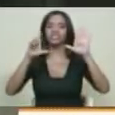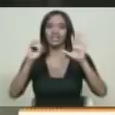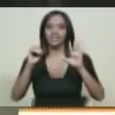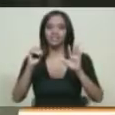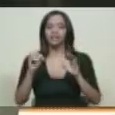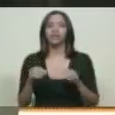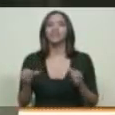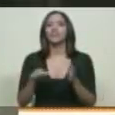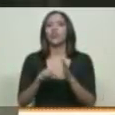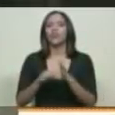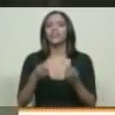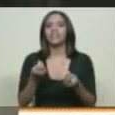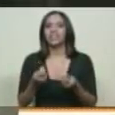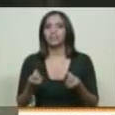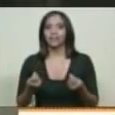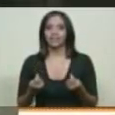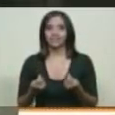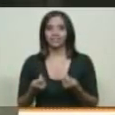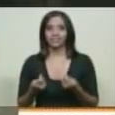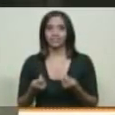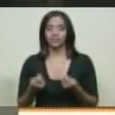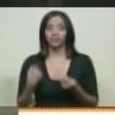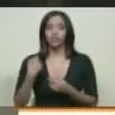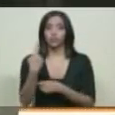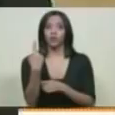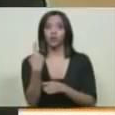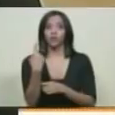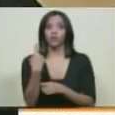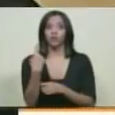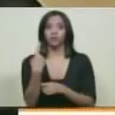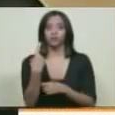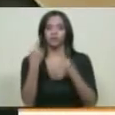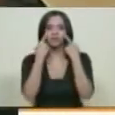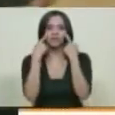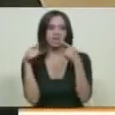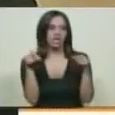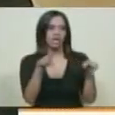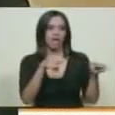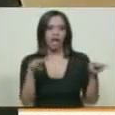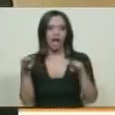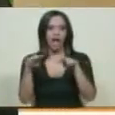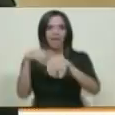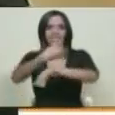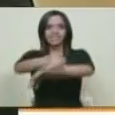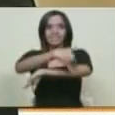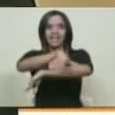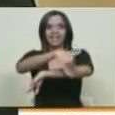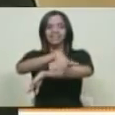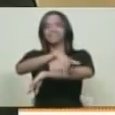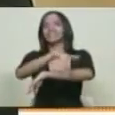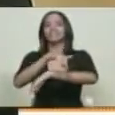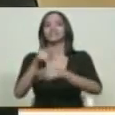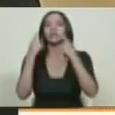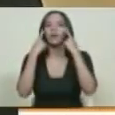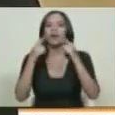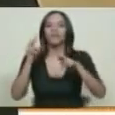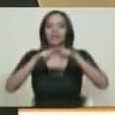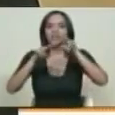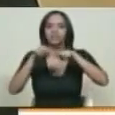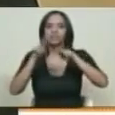la plata? Vamos a mirar las calles, vamos a mirar Venezuela, vamos a mirar las infraestructuras